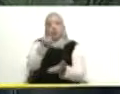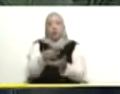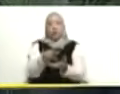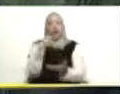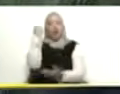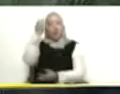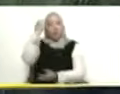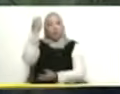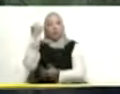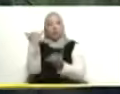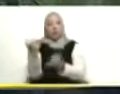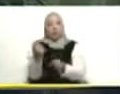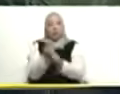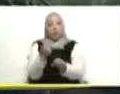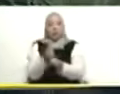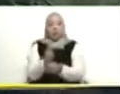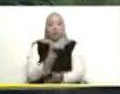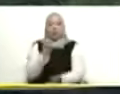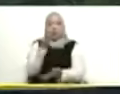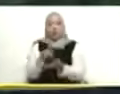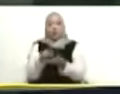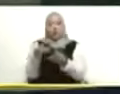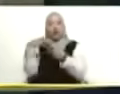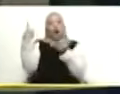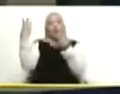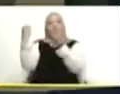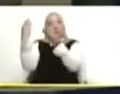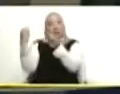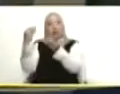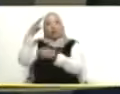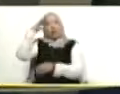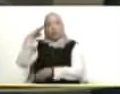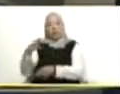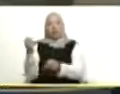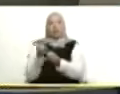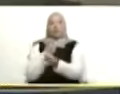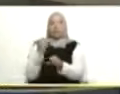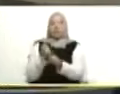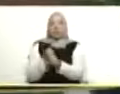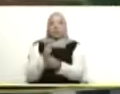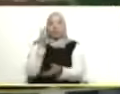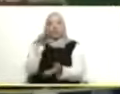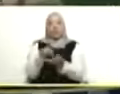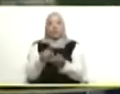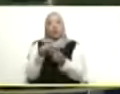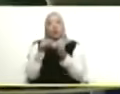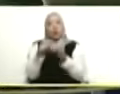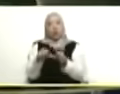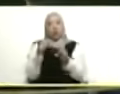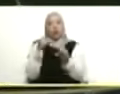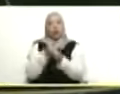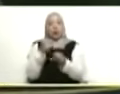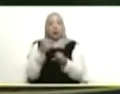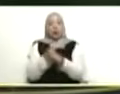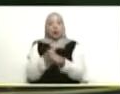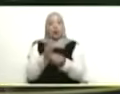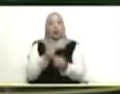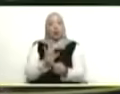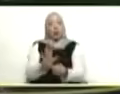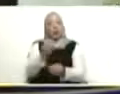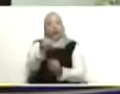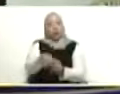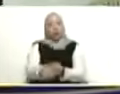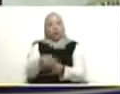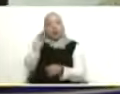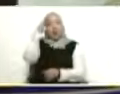pues, estar con presencia, con espíritu militar, con espíritu patriótico. Y bueno, tenemos una serie de demostraciones aquí, mi